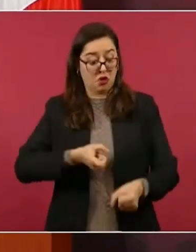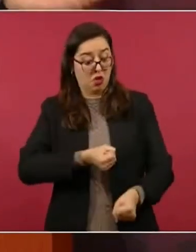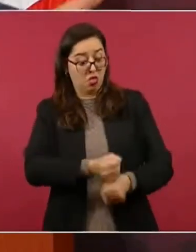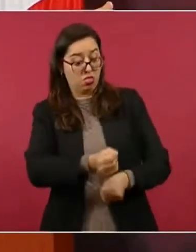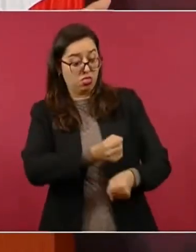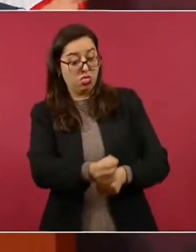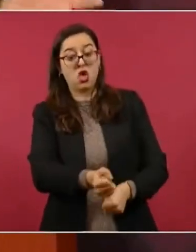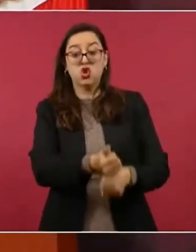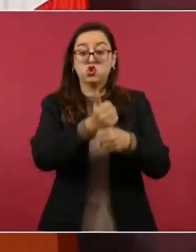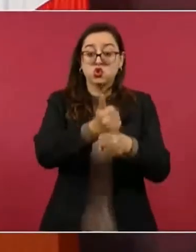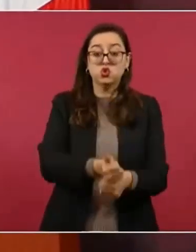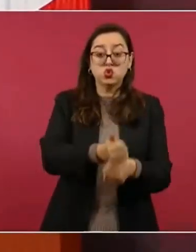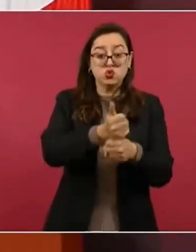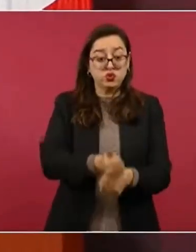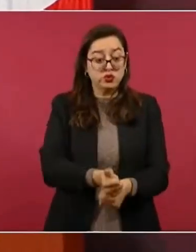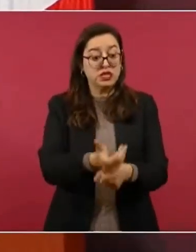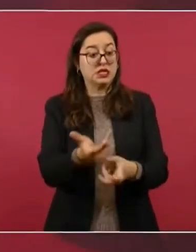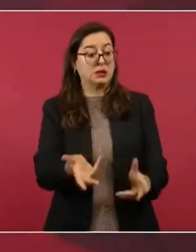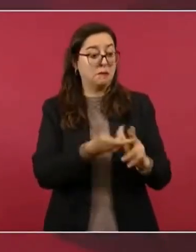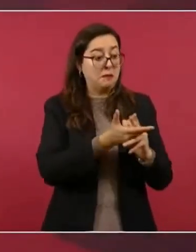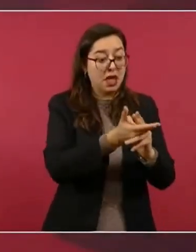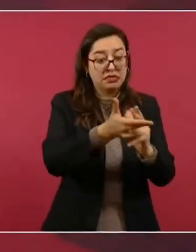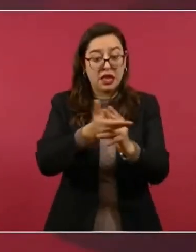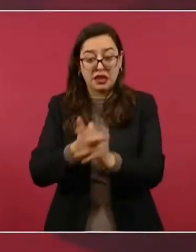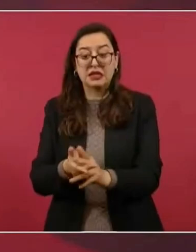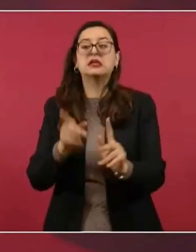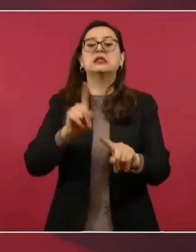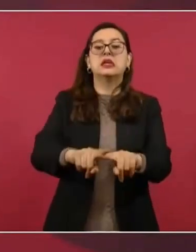los que masacraban,